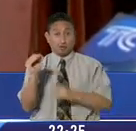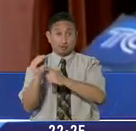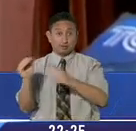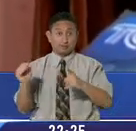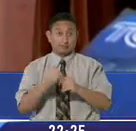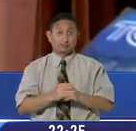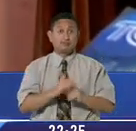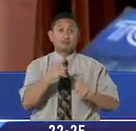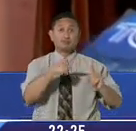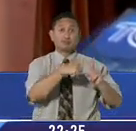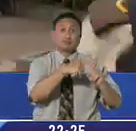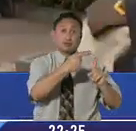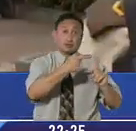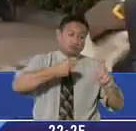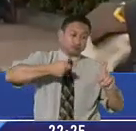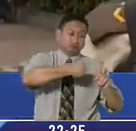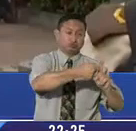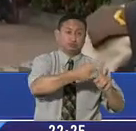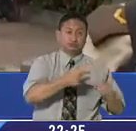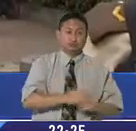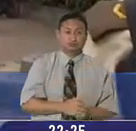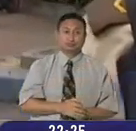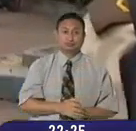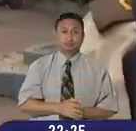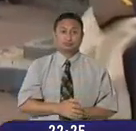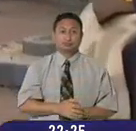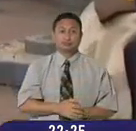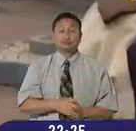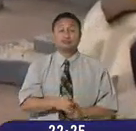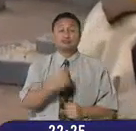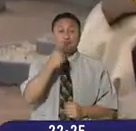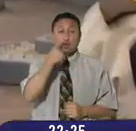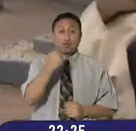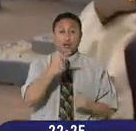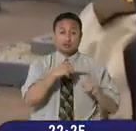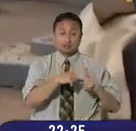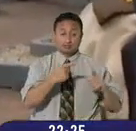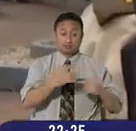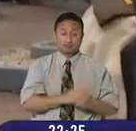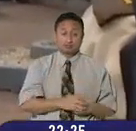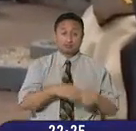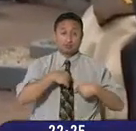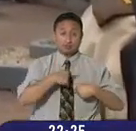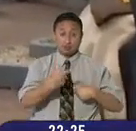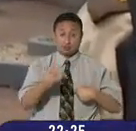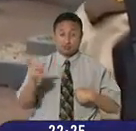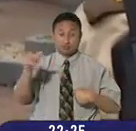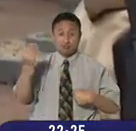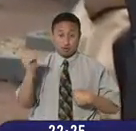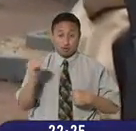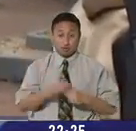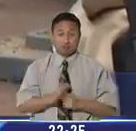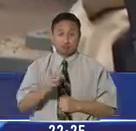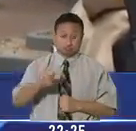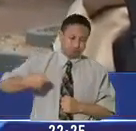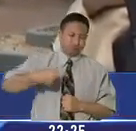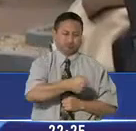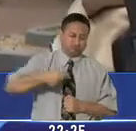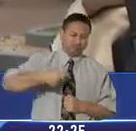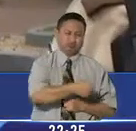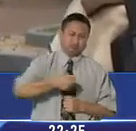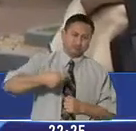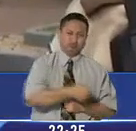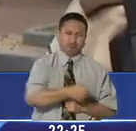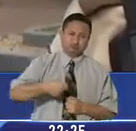apuñaló al taxista. Manifiesta el señor conductor que una vez que le estaba apuñaleando, le seguía apuñaleando en el